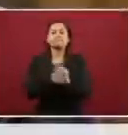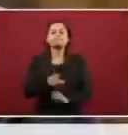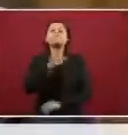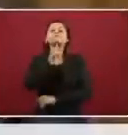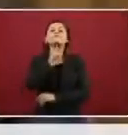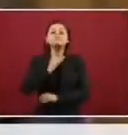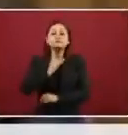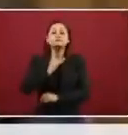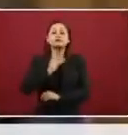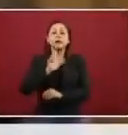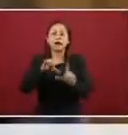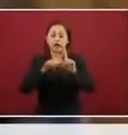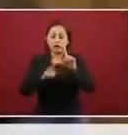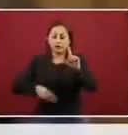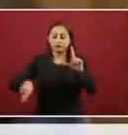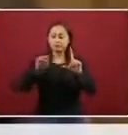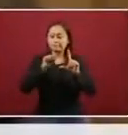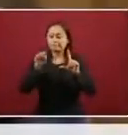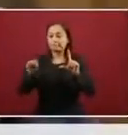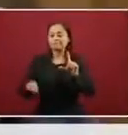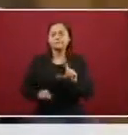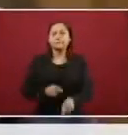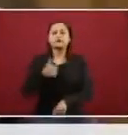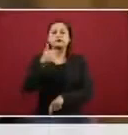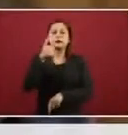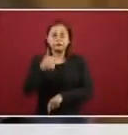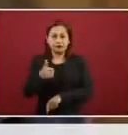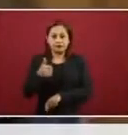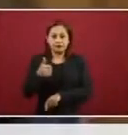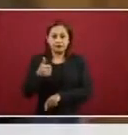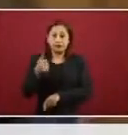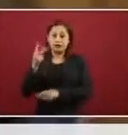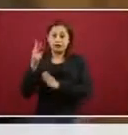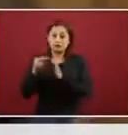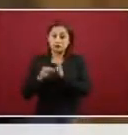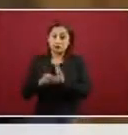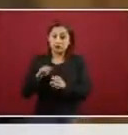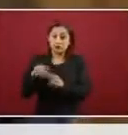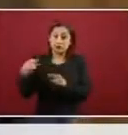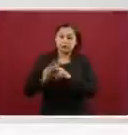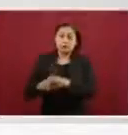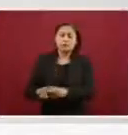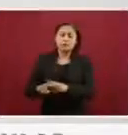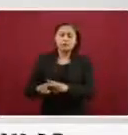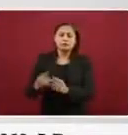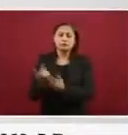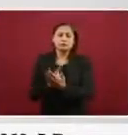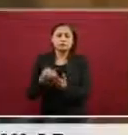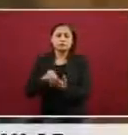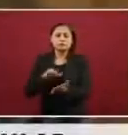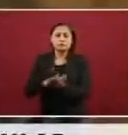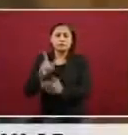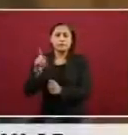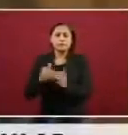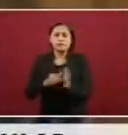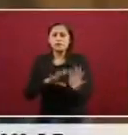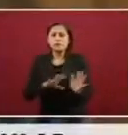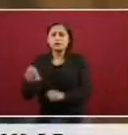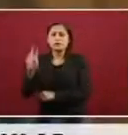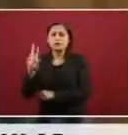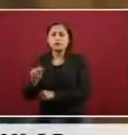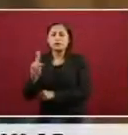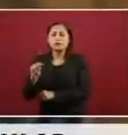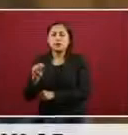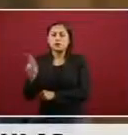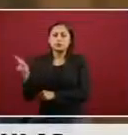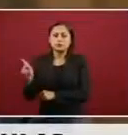moralmente derrotados. En el informe como tal, el presidente insistió en la revocación del mandato, de la mano con la consulta popular,